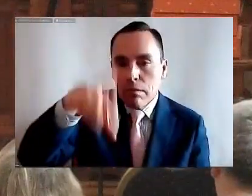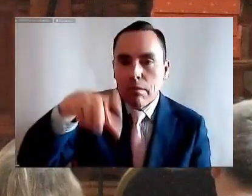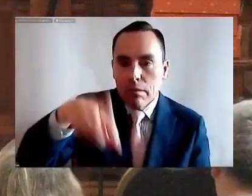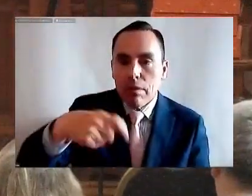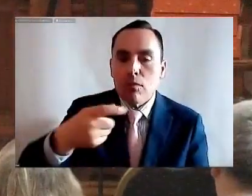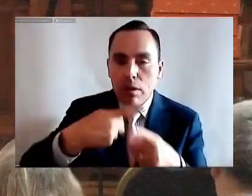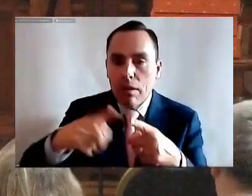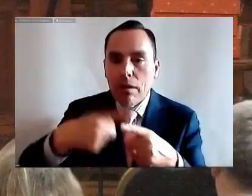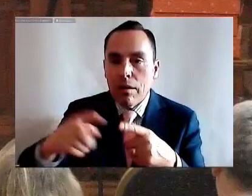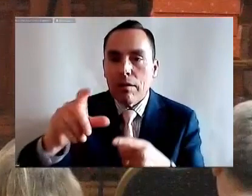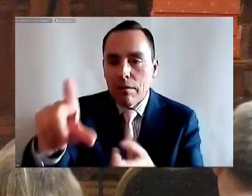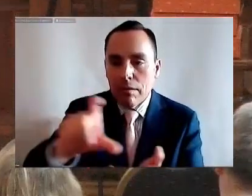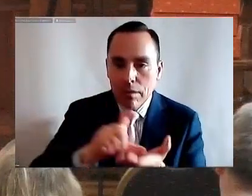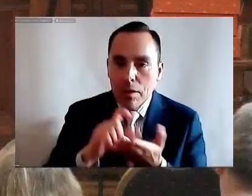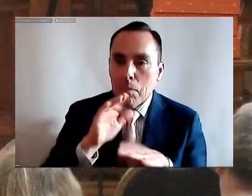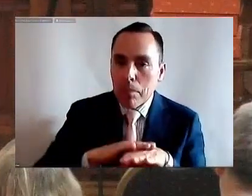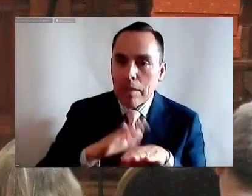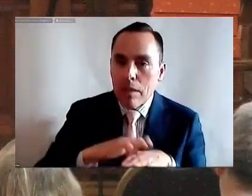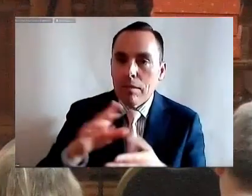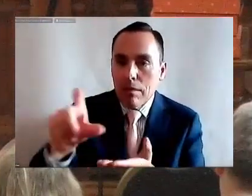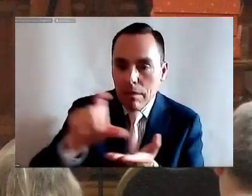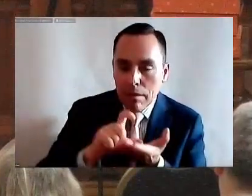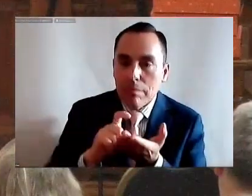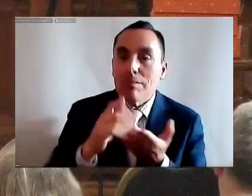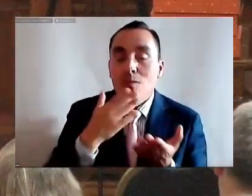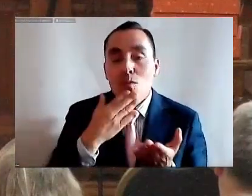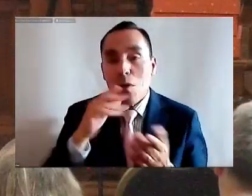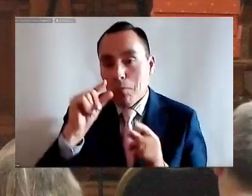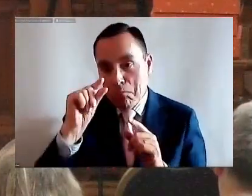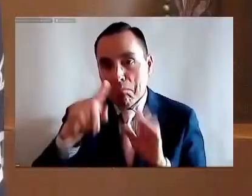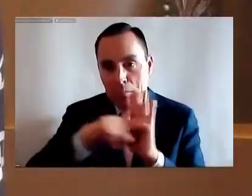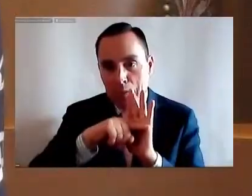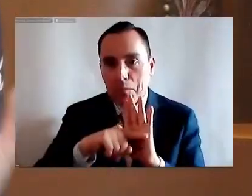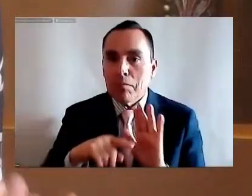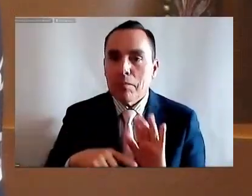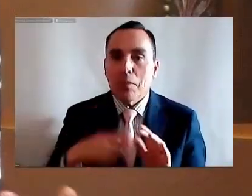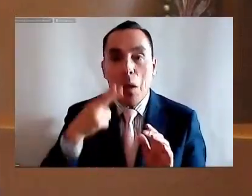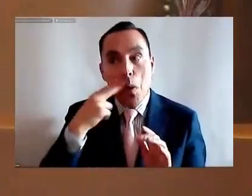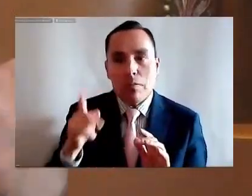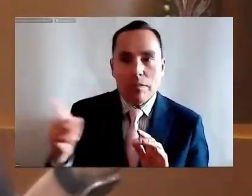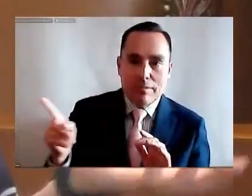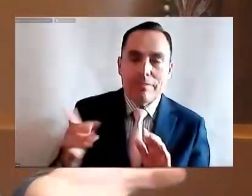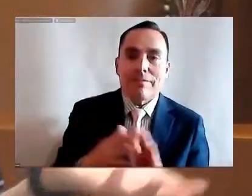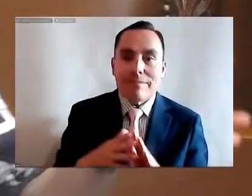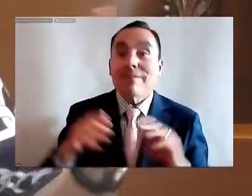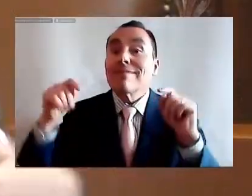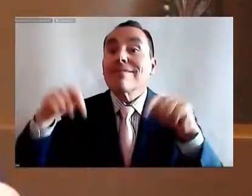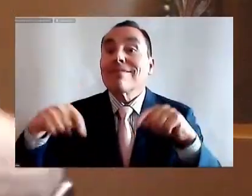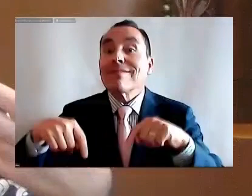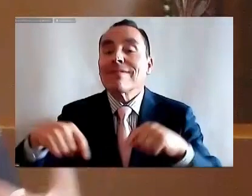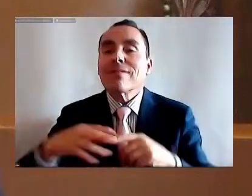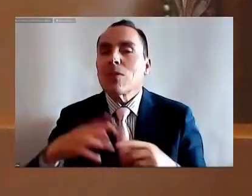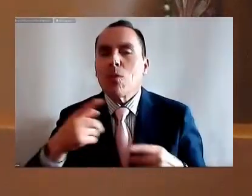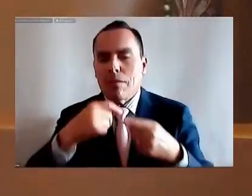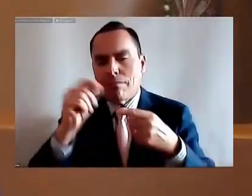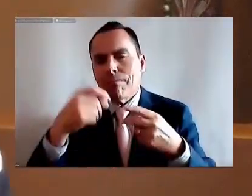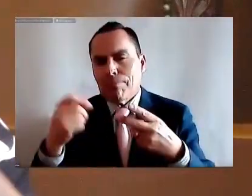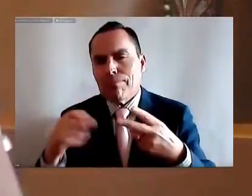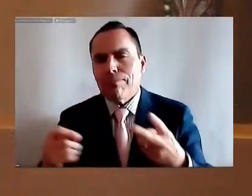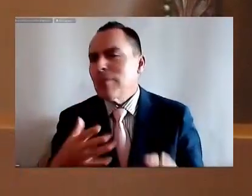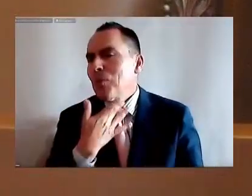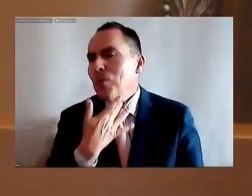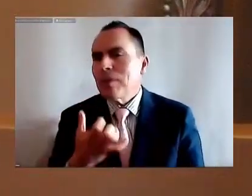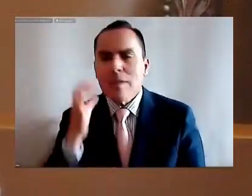obviamente yo me imagino que eso es el reflejo de toda la, de una serie de circunstancias de las cuales ya hemos hablado mucho hoy día respecto de